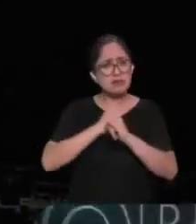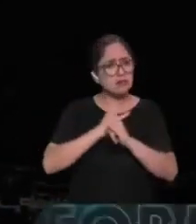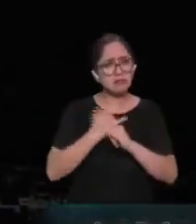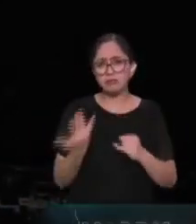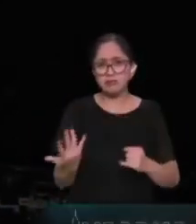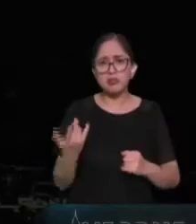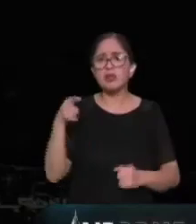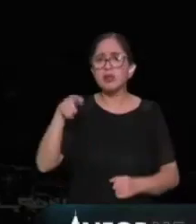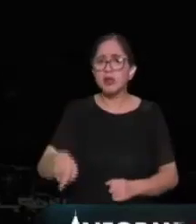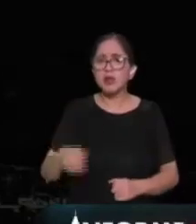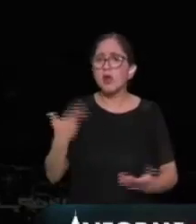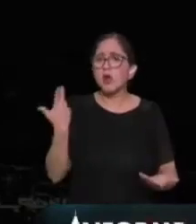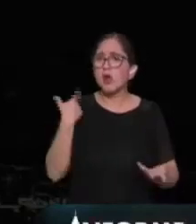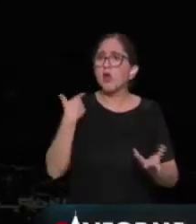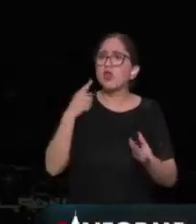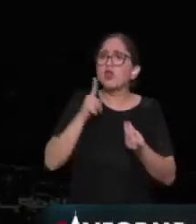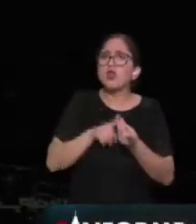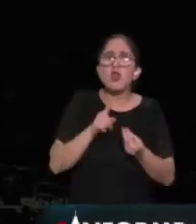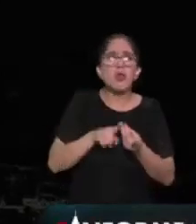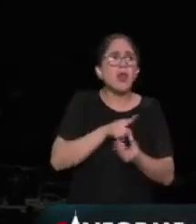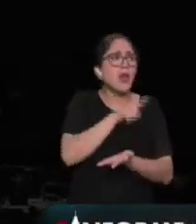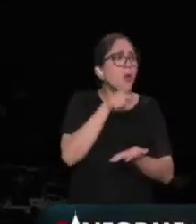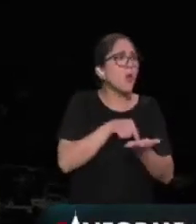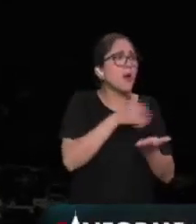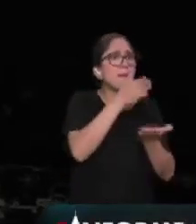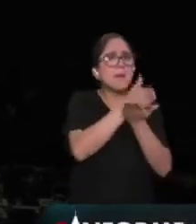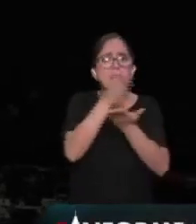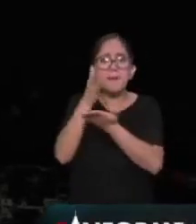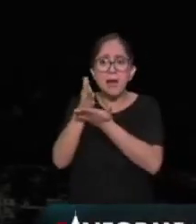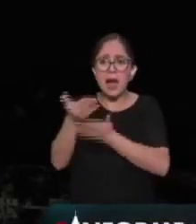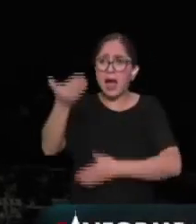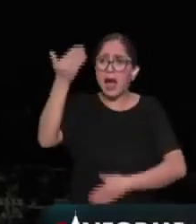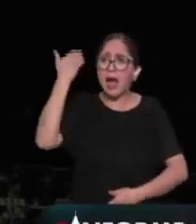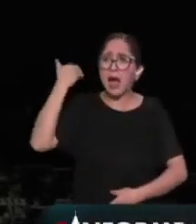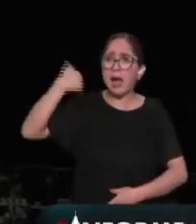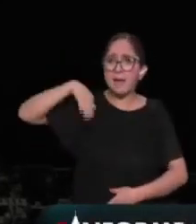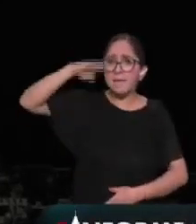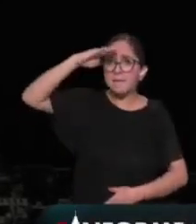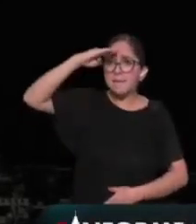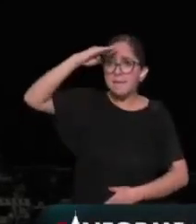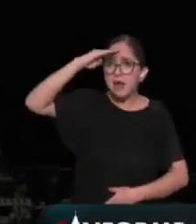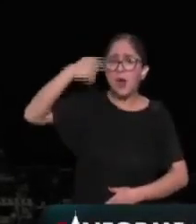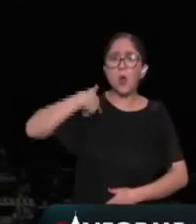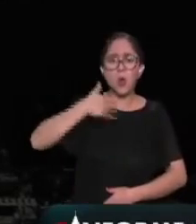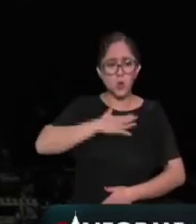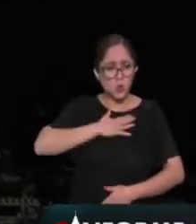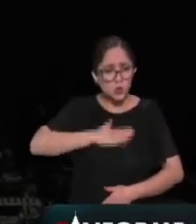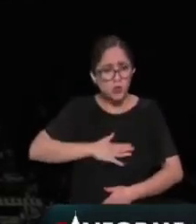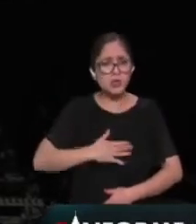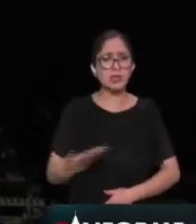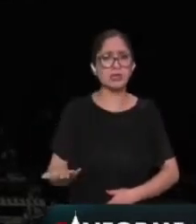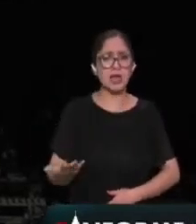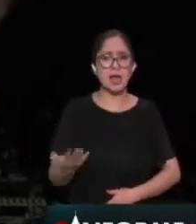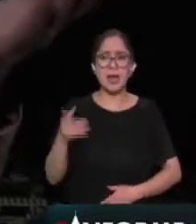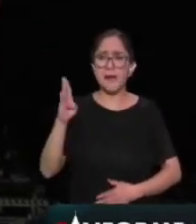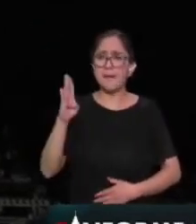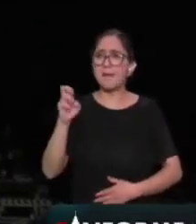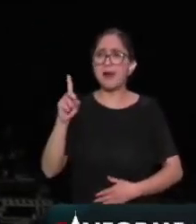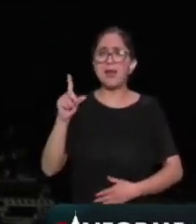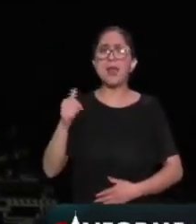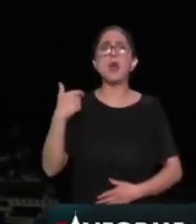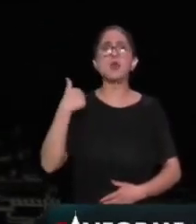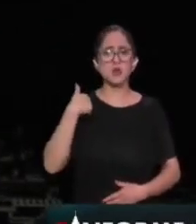es posible, ya no sé a dónde, como dice Brenda, pensamos que había justicia, pensamos que con los... Yo tenía